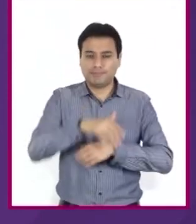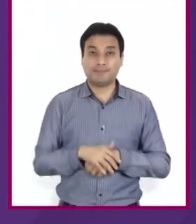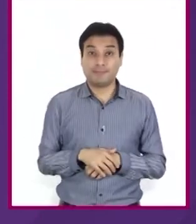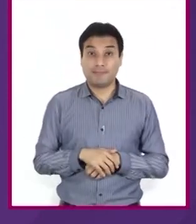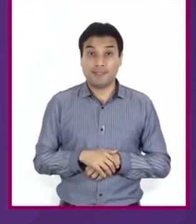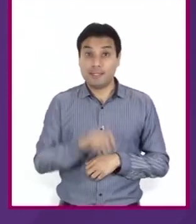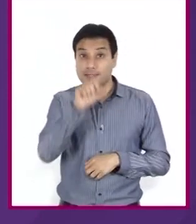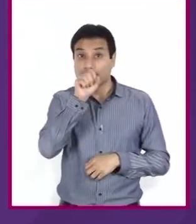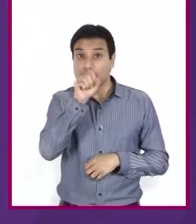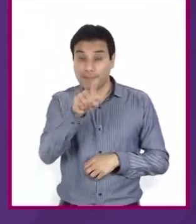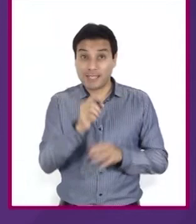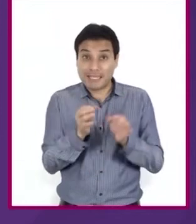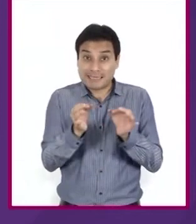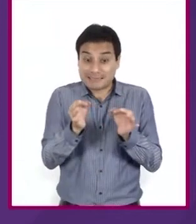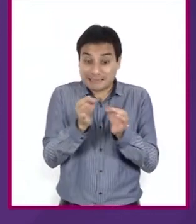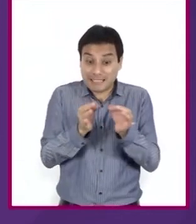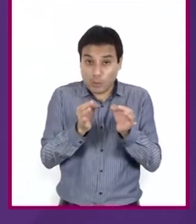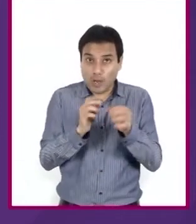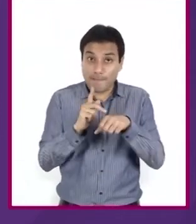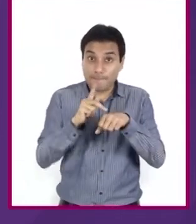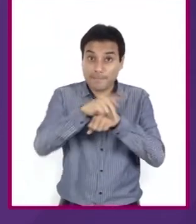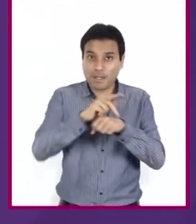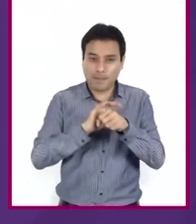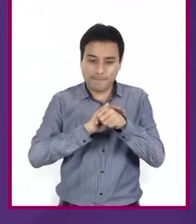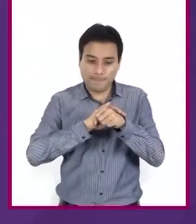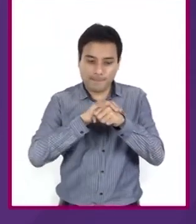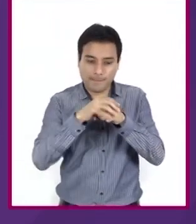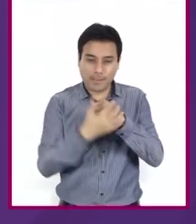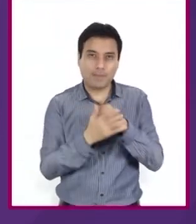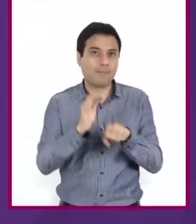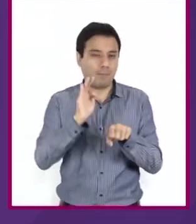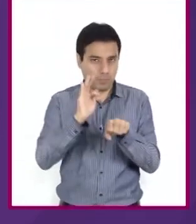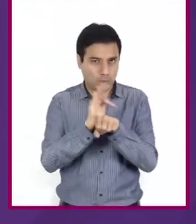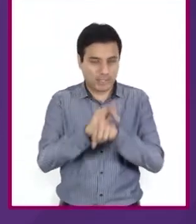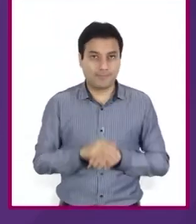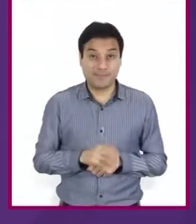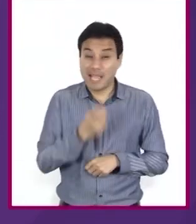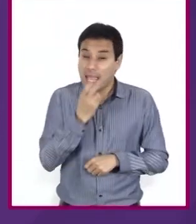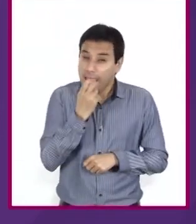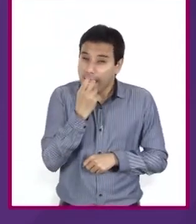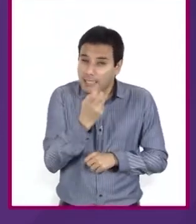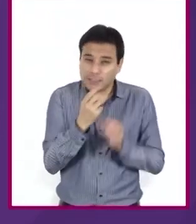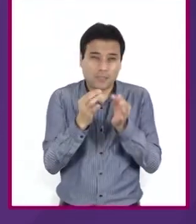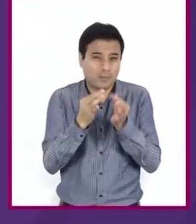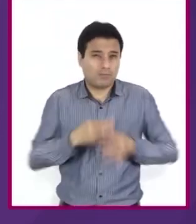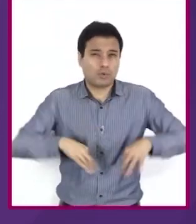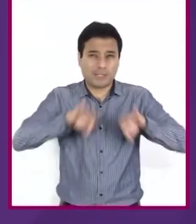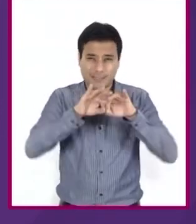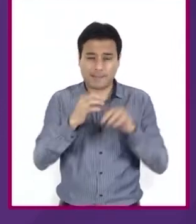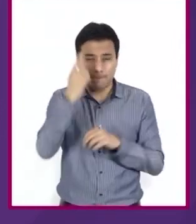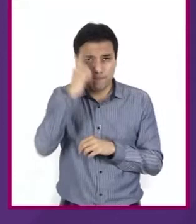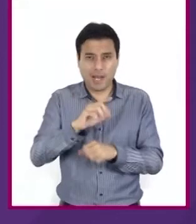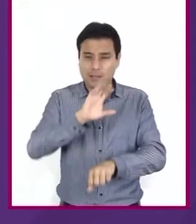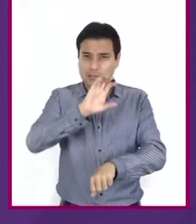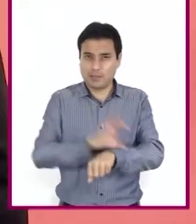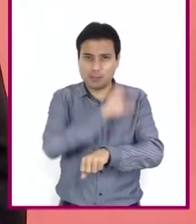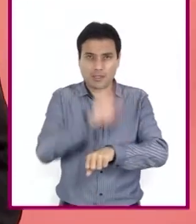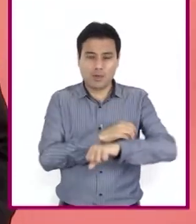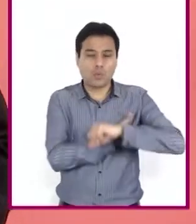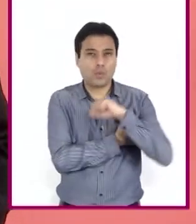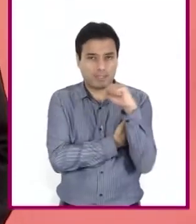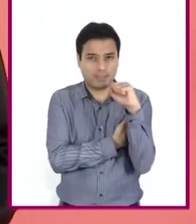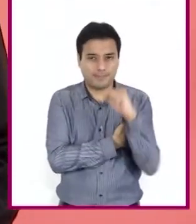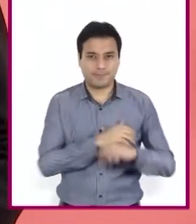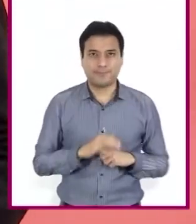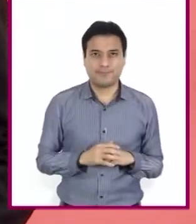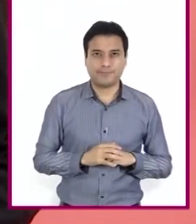membrana celular junto con las proteínas. Constituyen la principal reserva de energía del organismo.